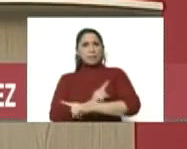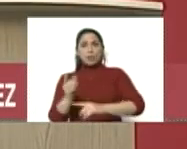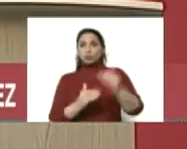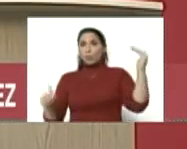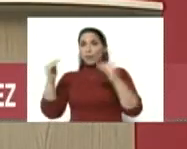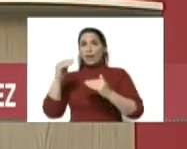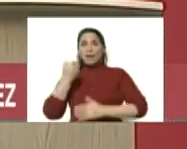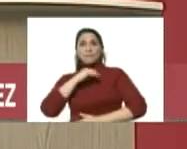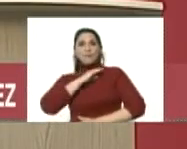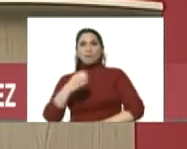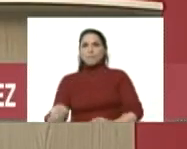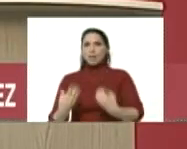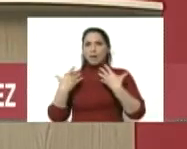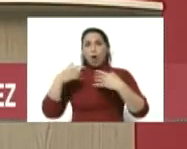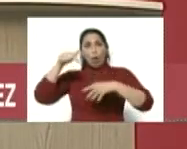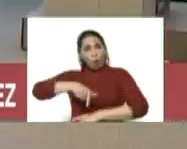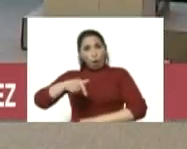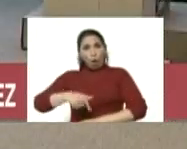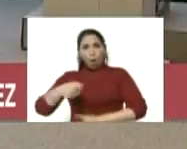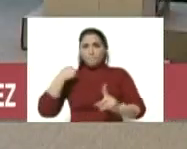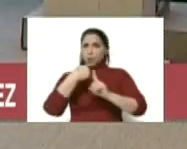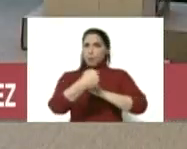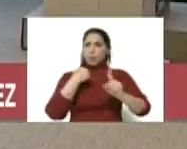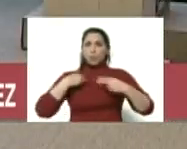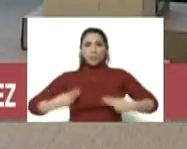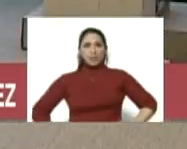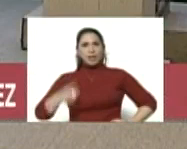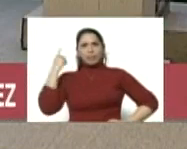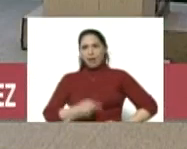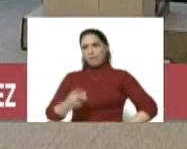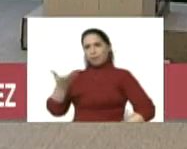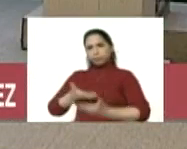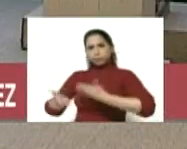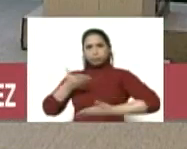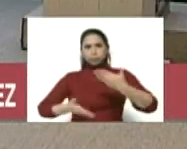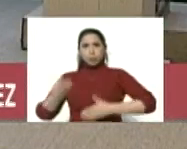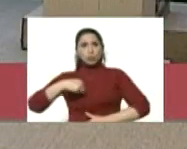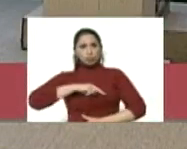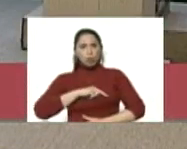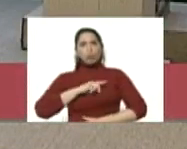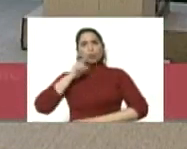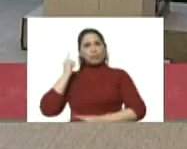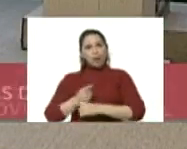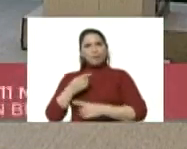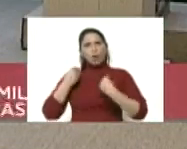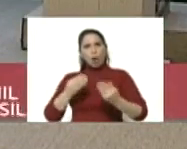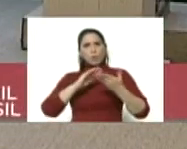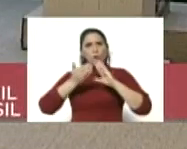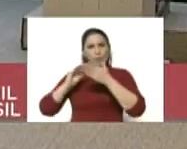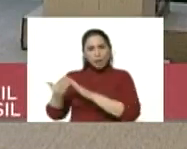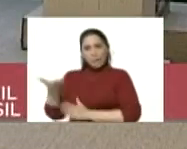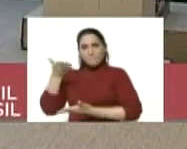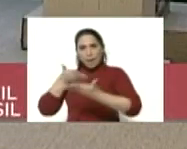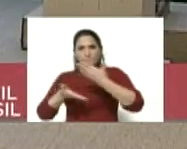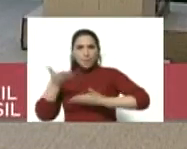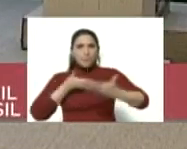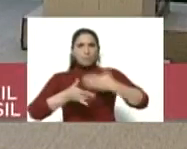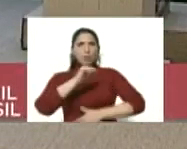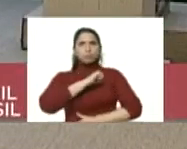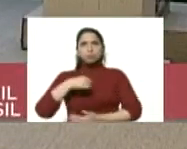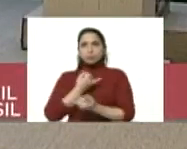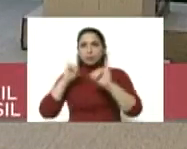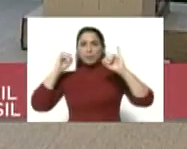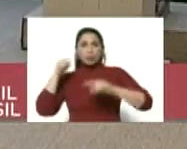esta pandemia que hoy azota a la humanidad es la solidaridad, que actuemos como una comunidad, que actuemos interdependiente.